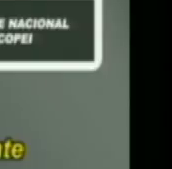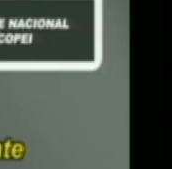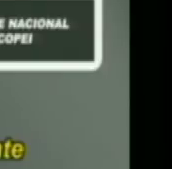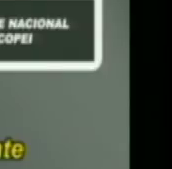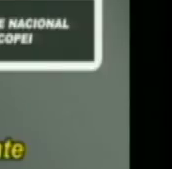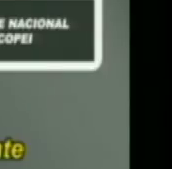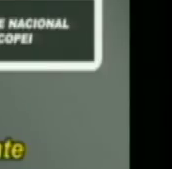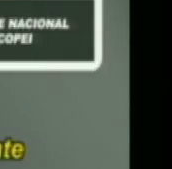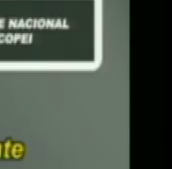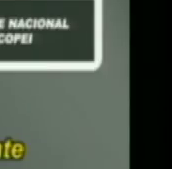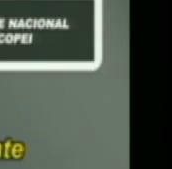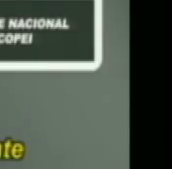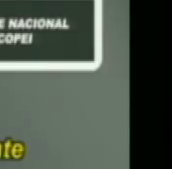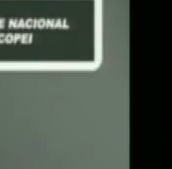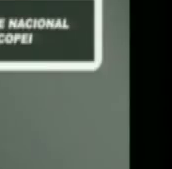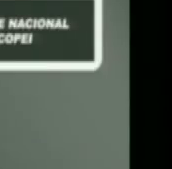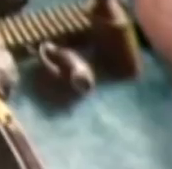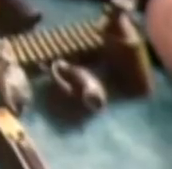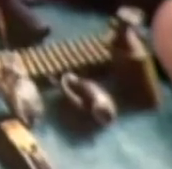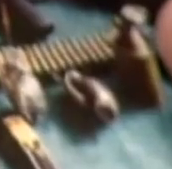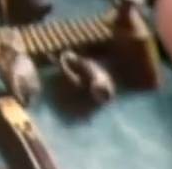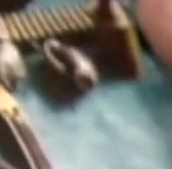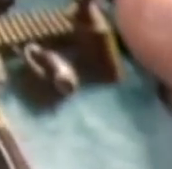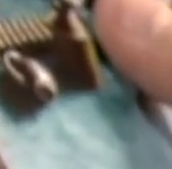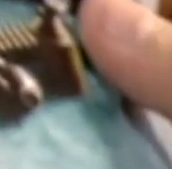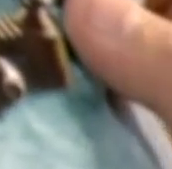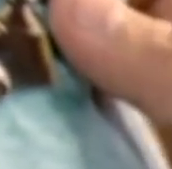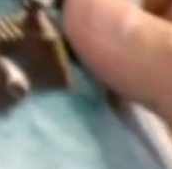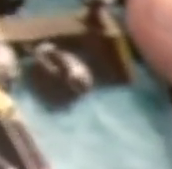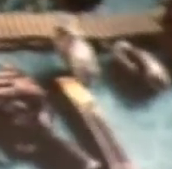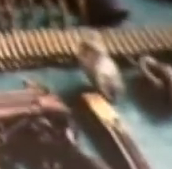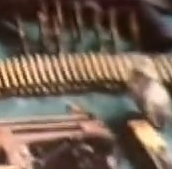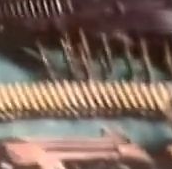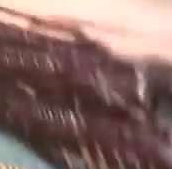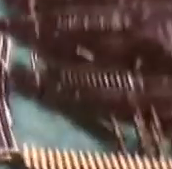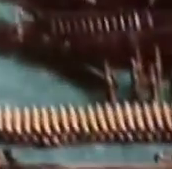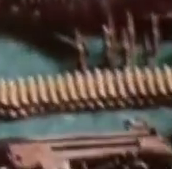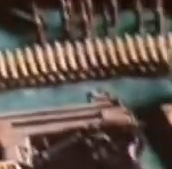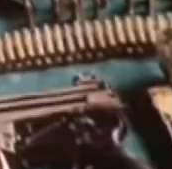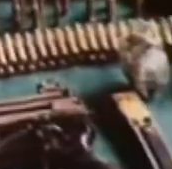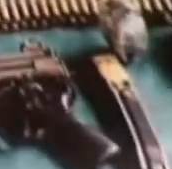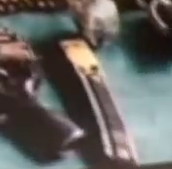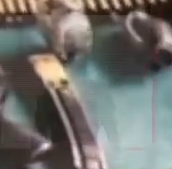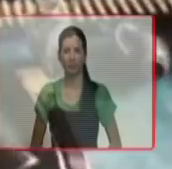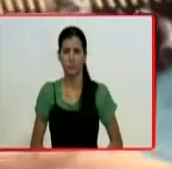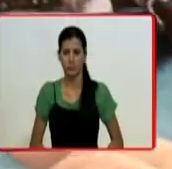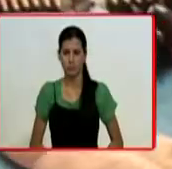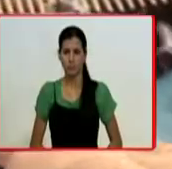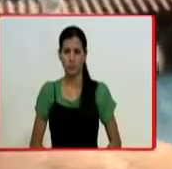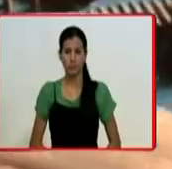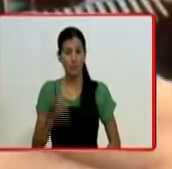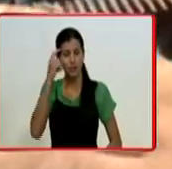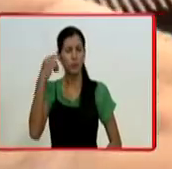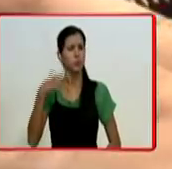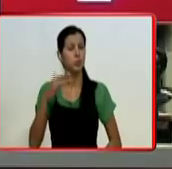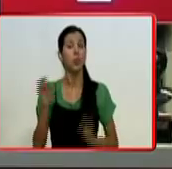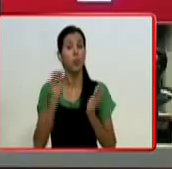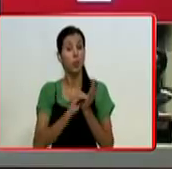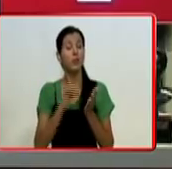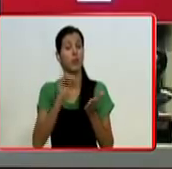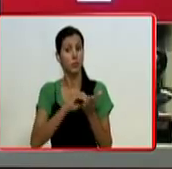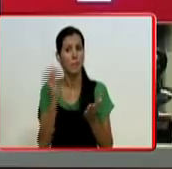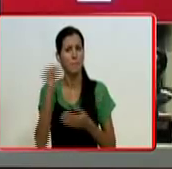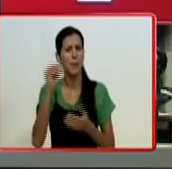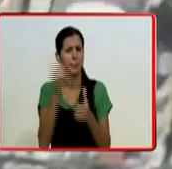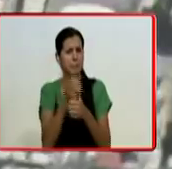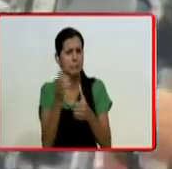muy importante, muy importante. Los días pasan y las pruebas continúan apareciendo. Ahora... ¿Será momento de que